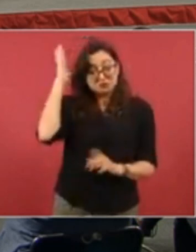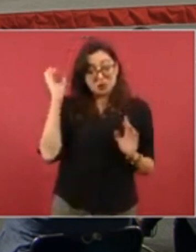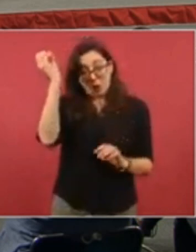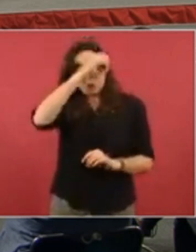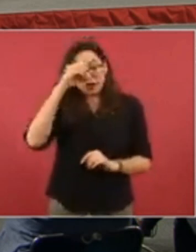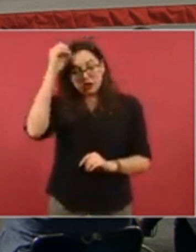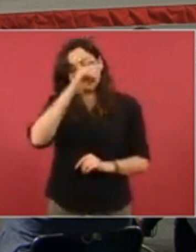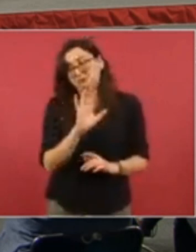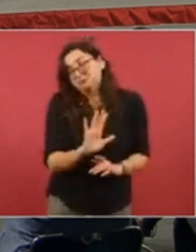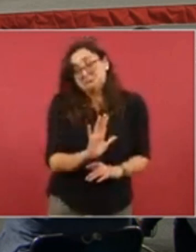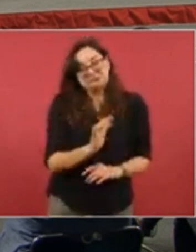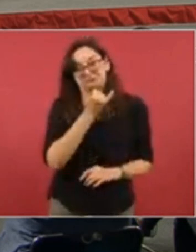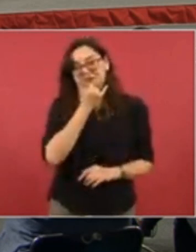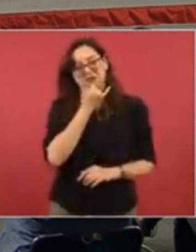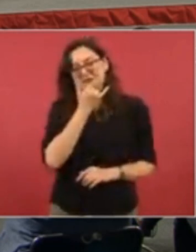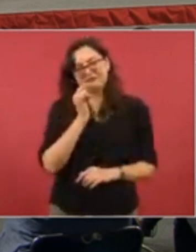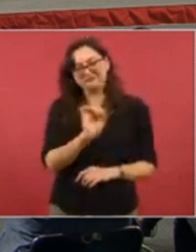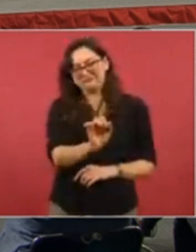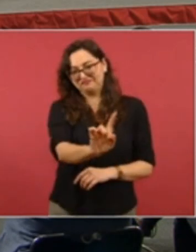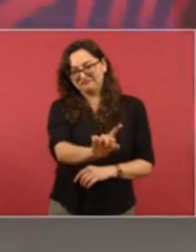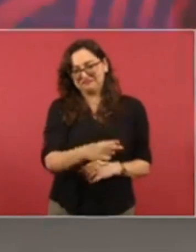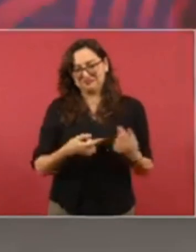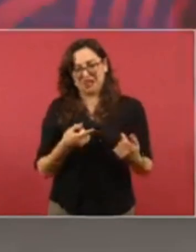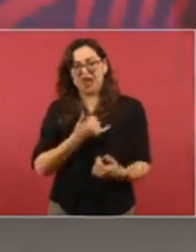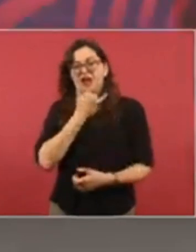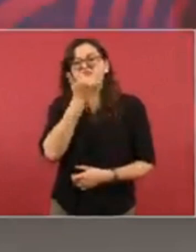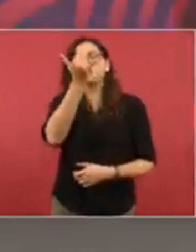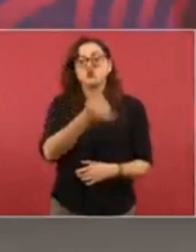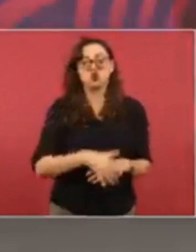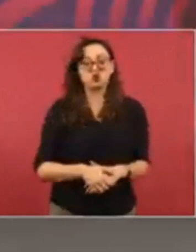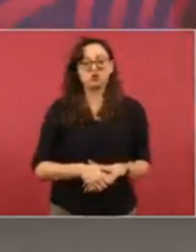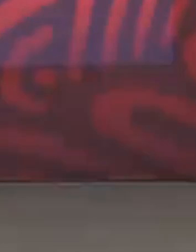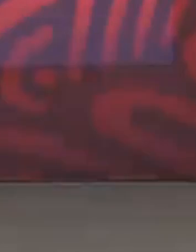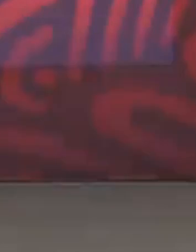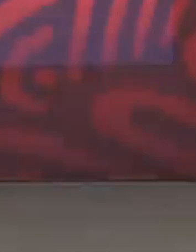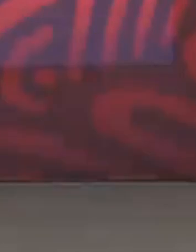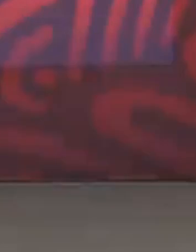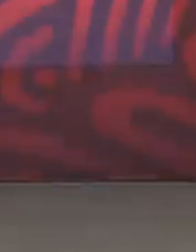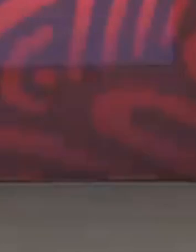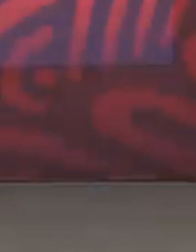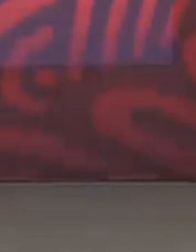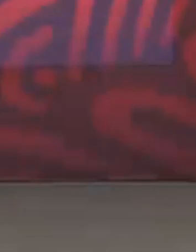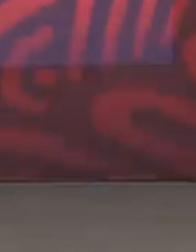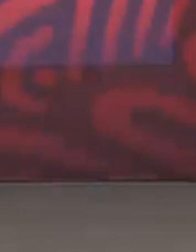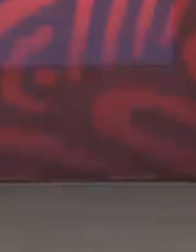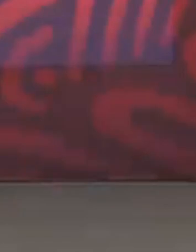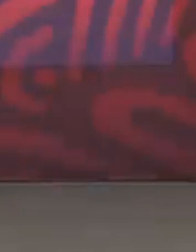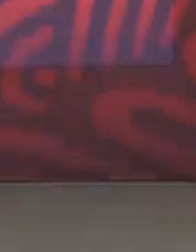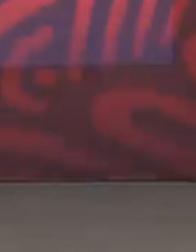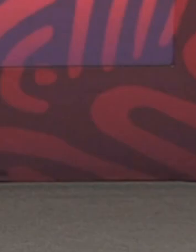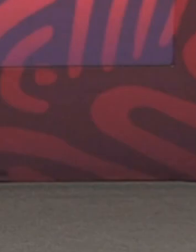nos ha costado porque a ver si no pones de favor